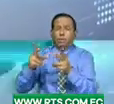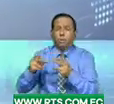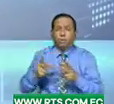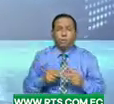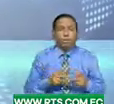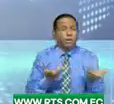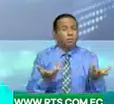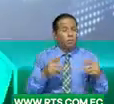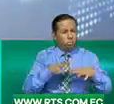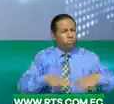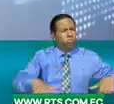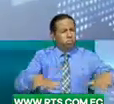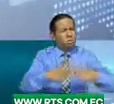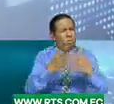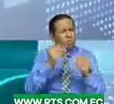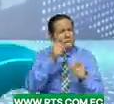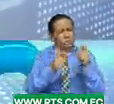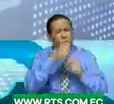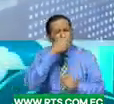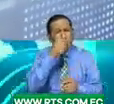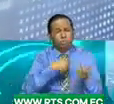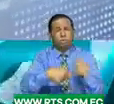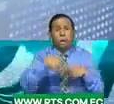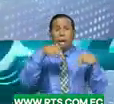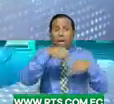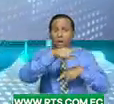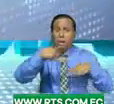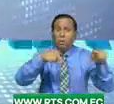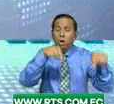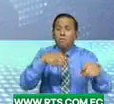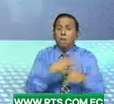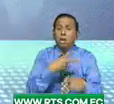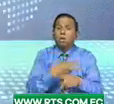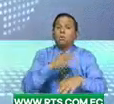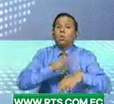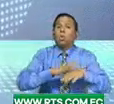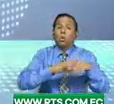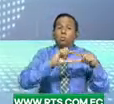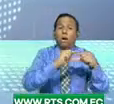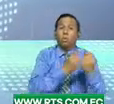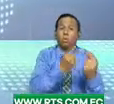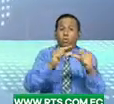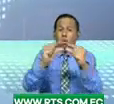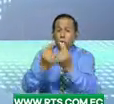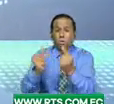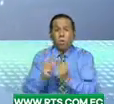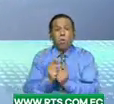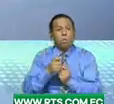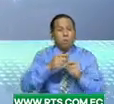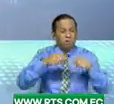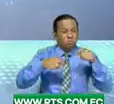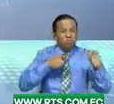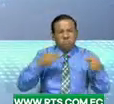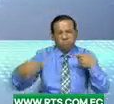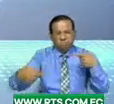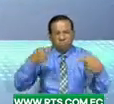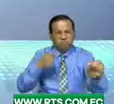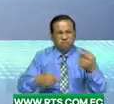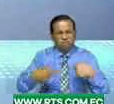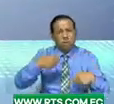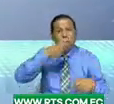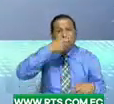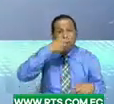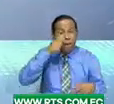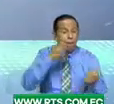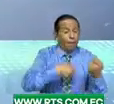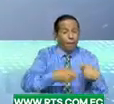en este punto, que también es conflictivo por la disputa de territorio de las bandas, por los estupefacientes, según nos han